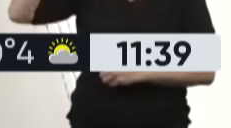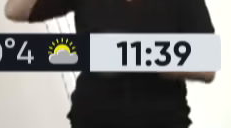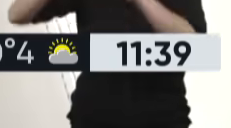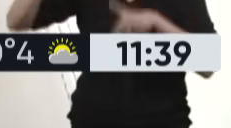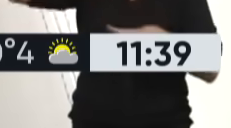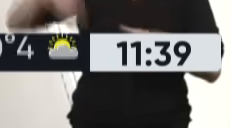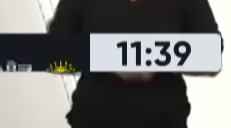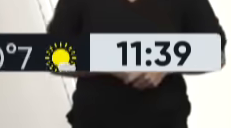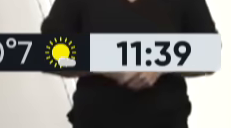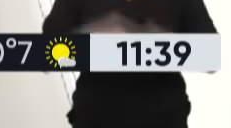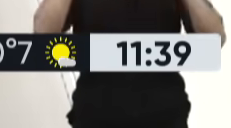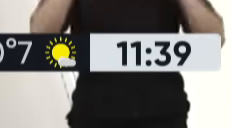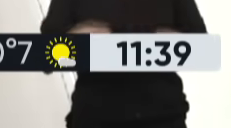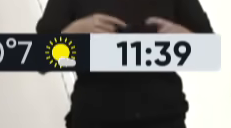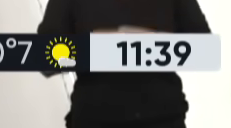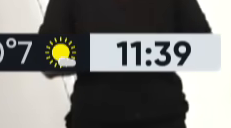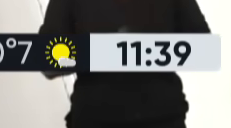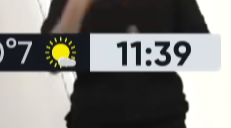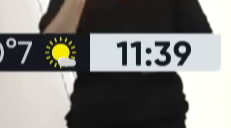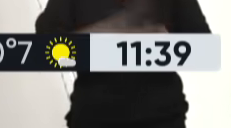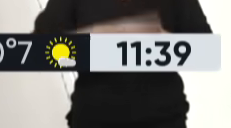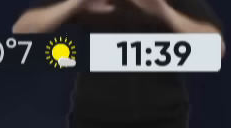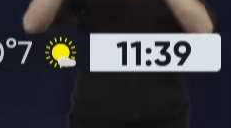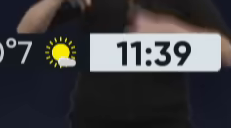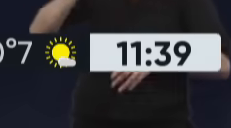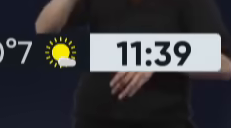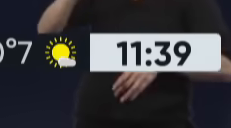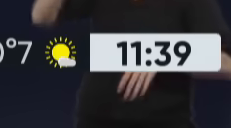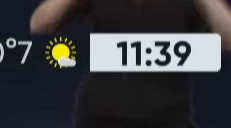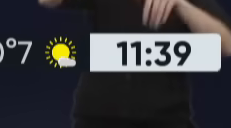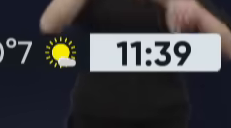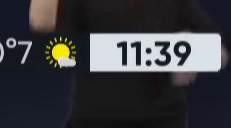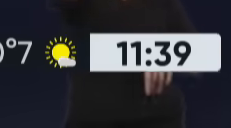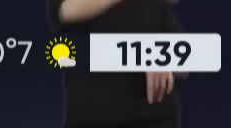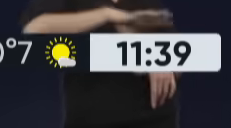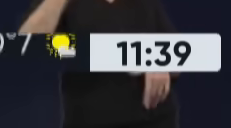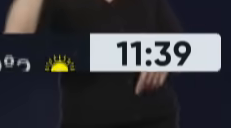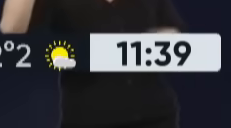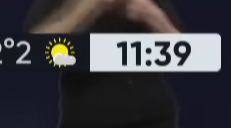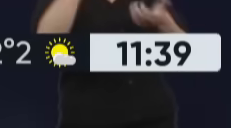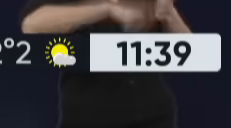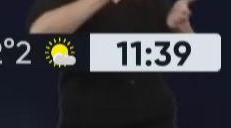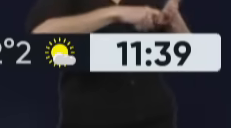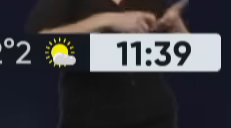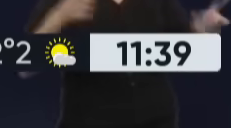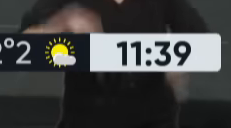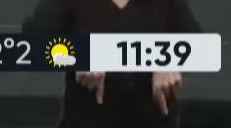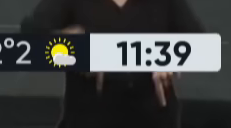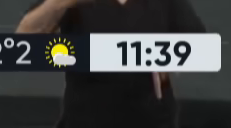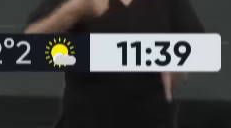la convocatoria de la firma, ¿cuándo, dónde? No está definido todavía, pero también va a ser inminente.